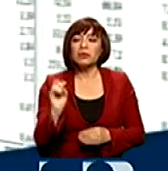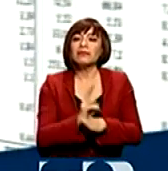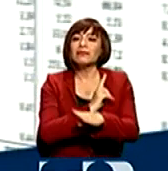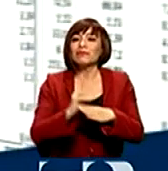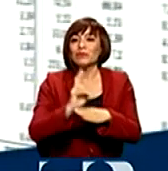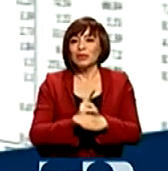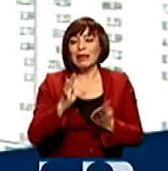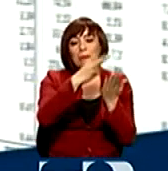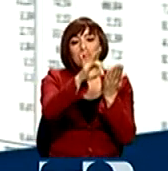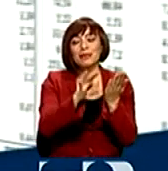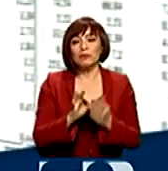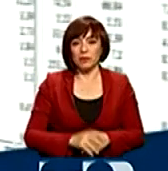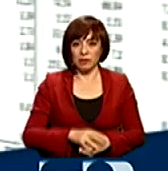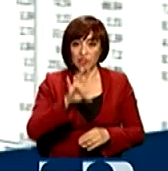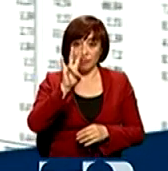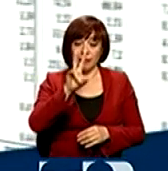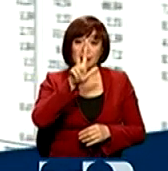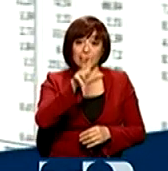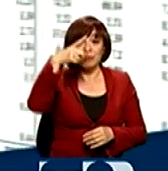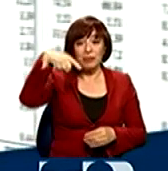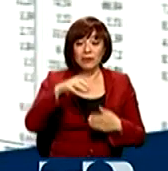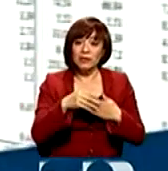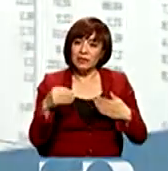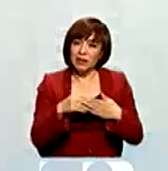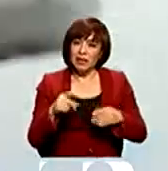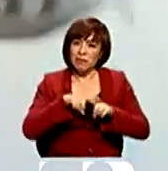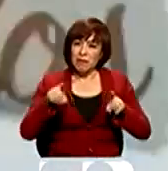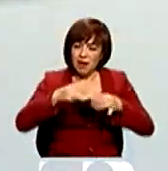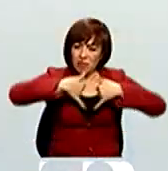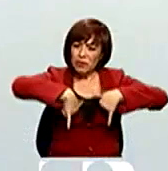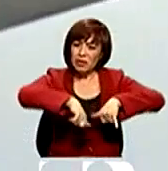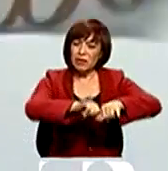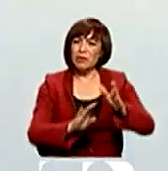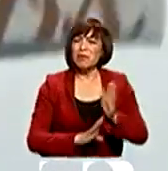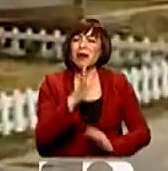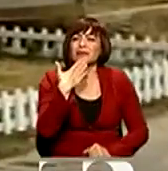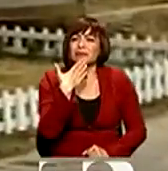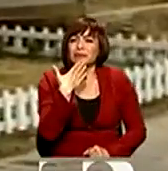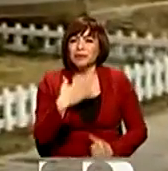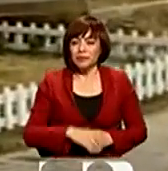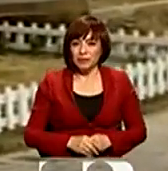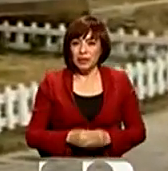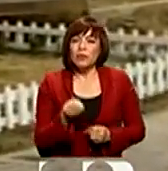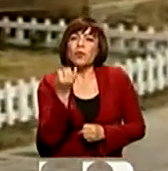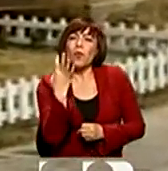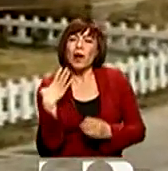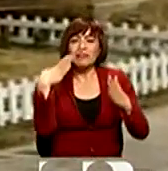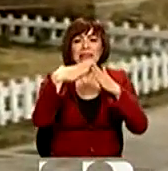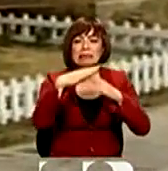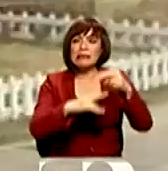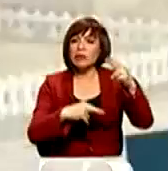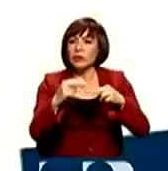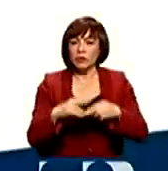presupuestado, es decir, 73 millones de dólares. ¿Cómo avanza entonces el plan Casa para Todos? ¿Cuántas casas se han